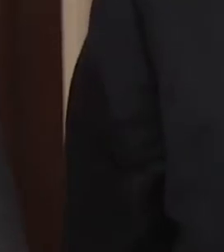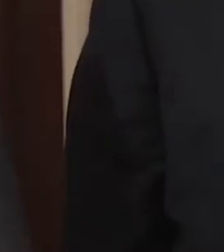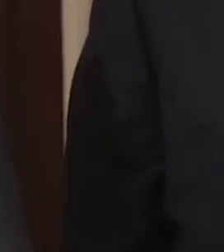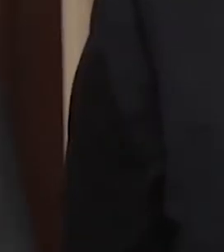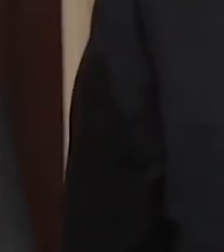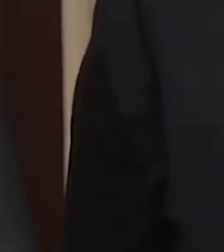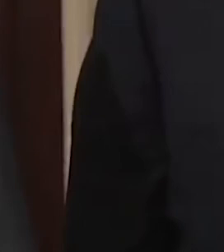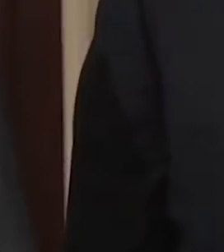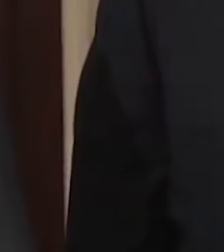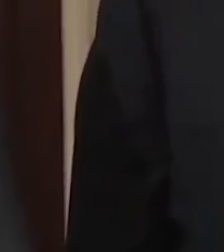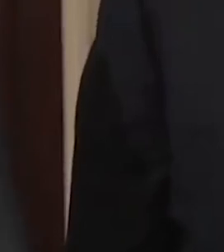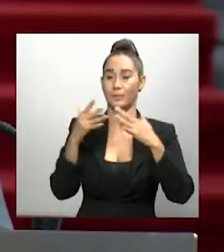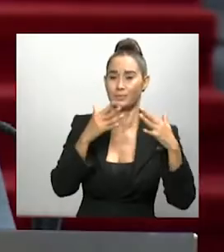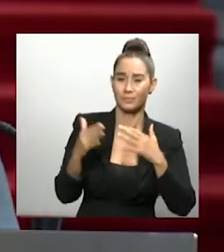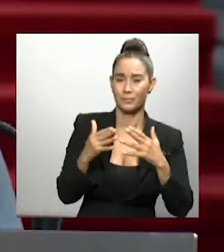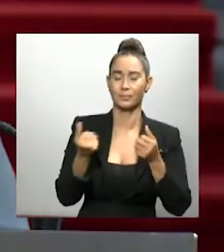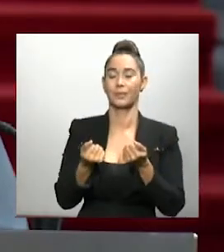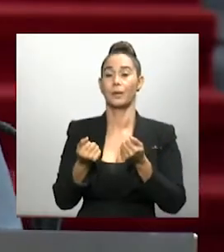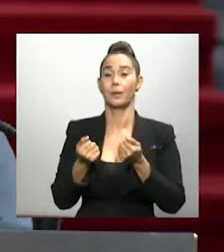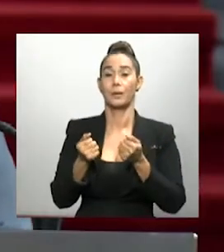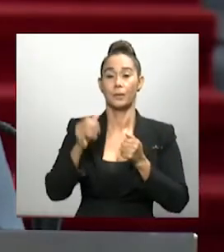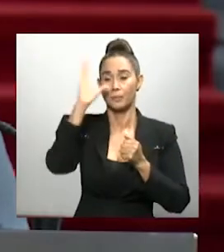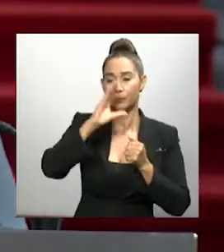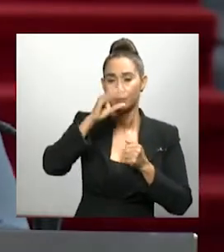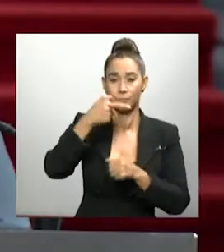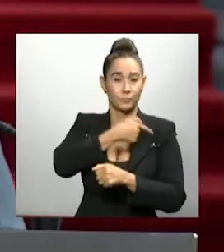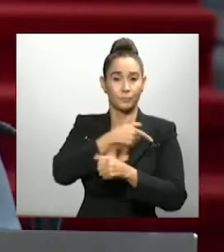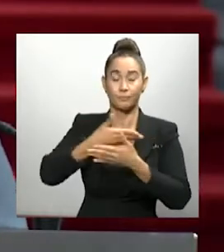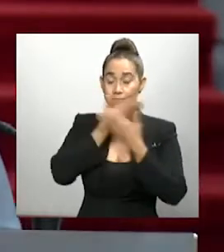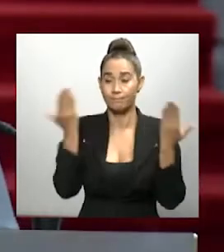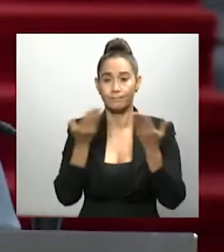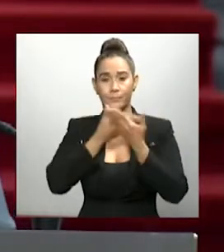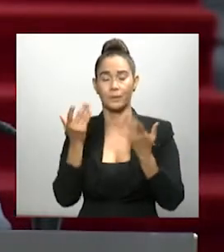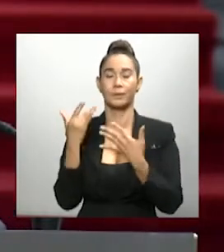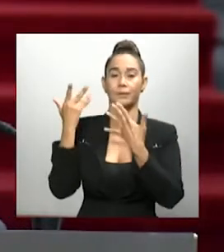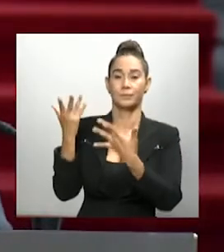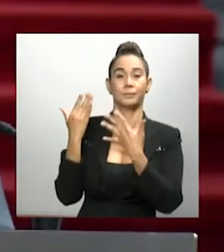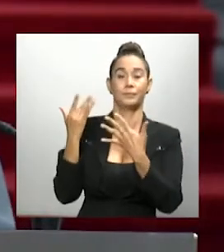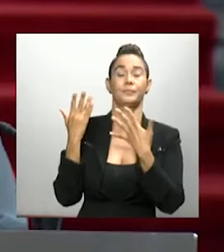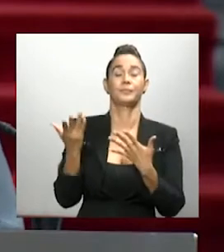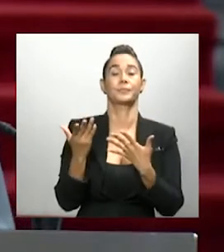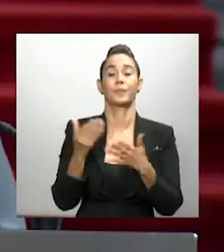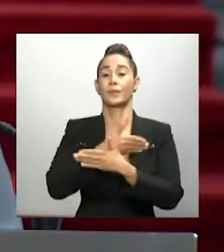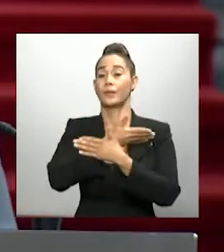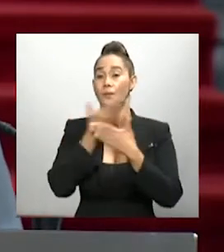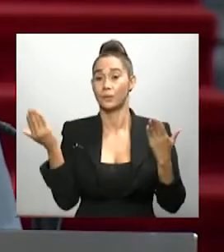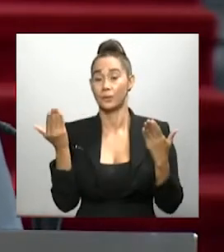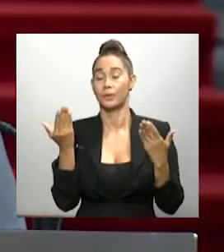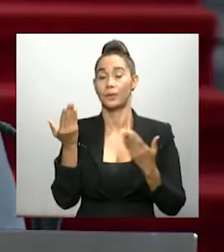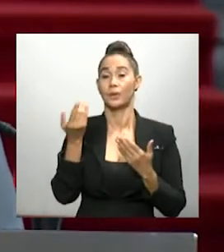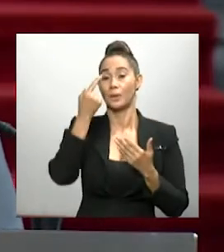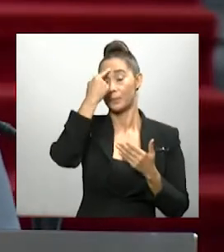para los que viven sobajando. La presión de las redes sociales es otro elemento que las autoridades toman en